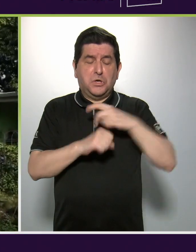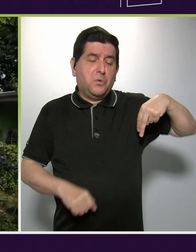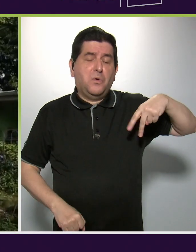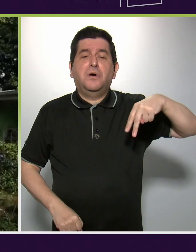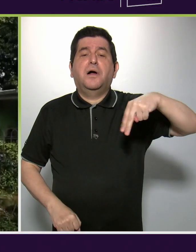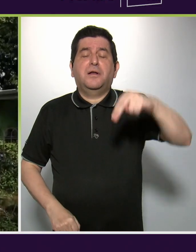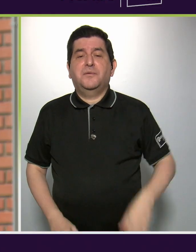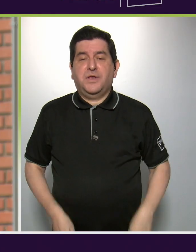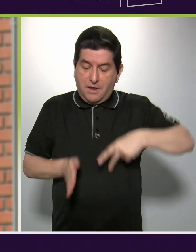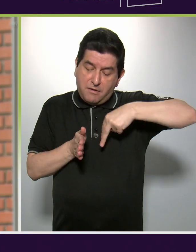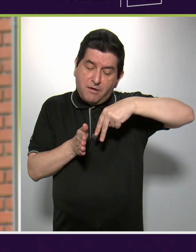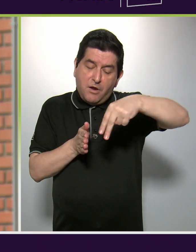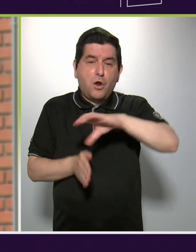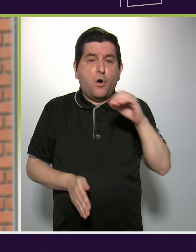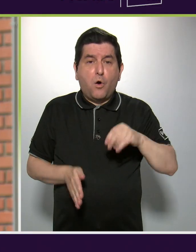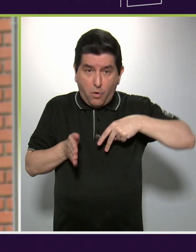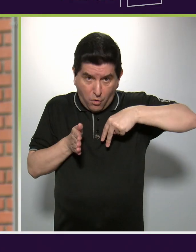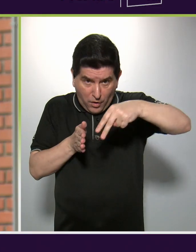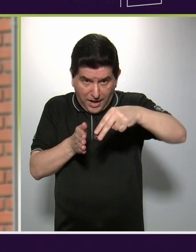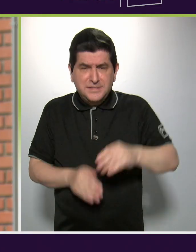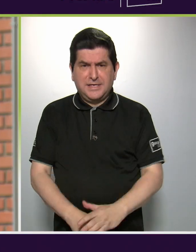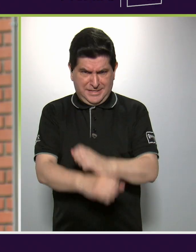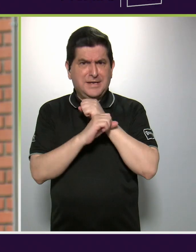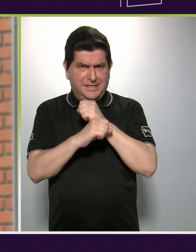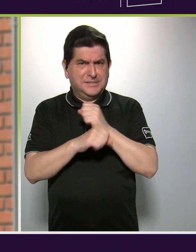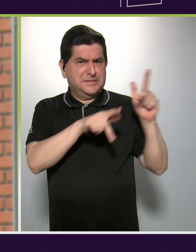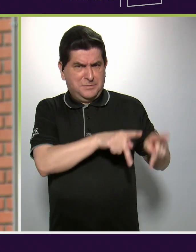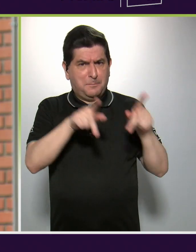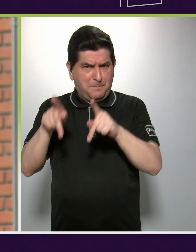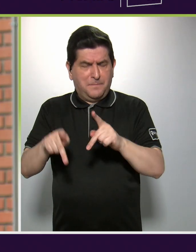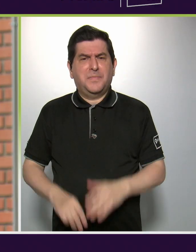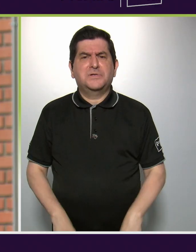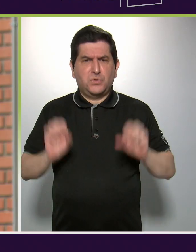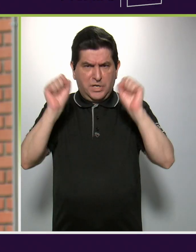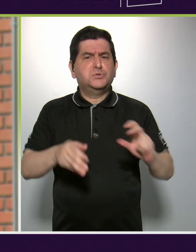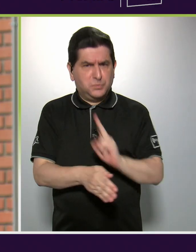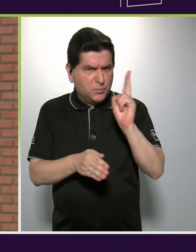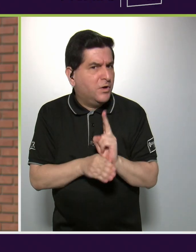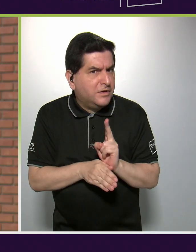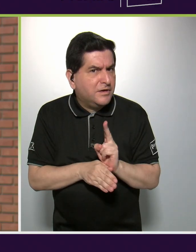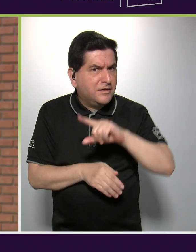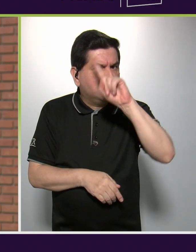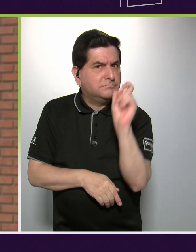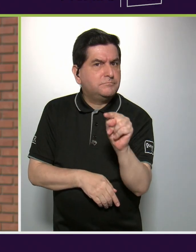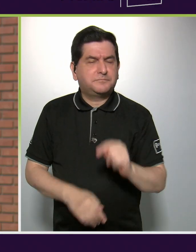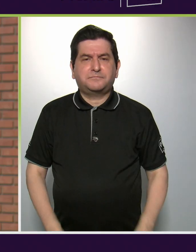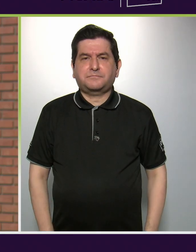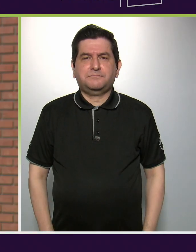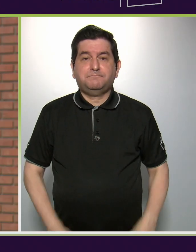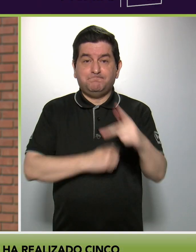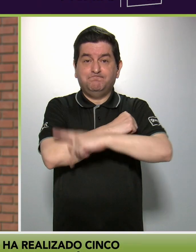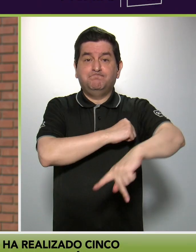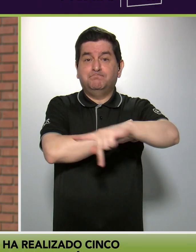tan siquiera caminando, digamos, en las aceras, o si las aceras son lo suficientemente seguras para que las personas caminen. Creo